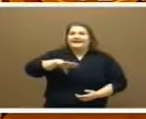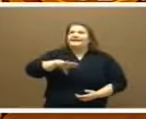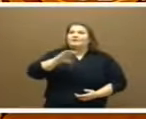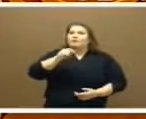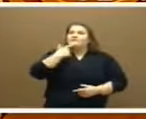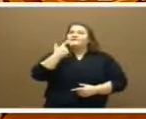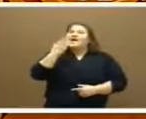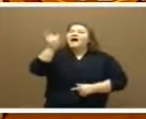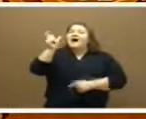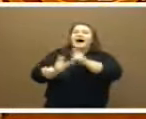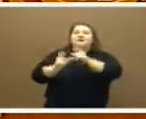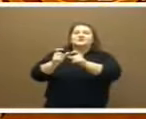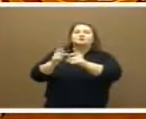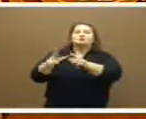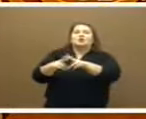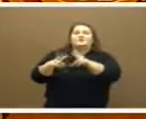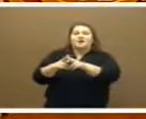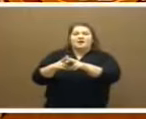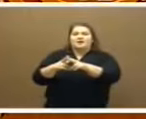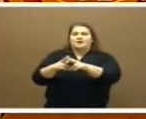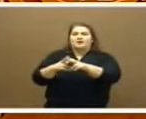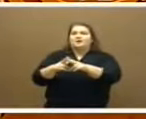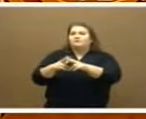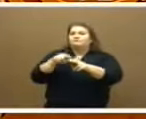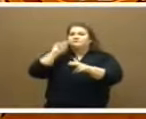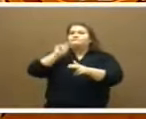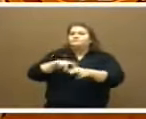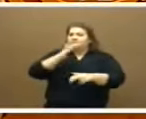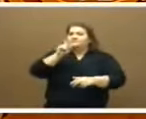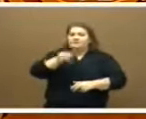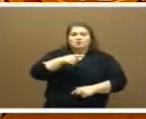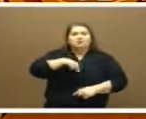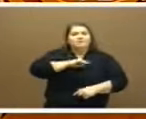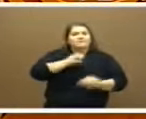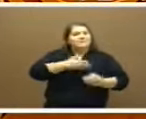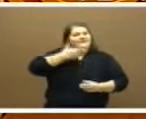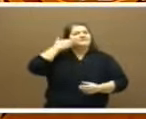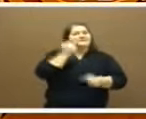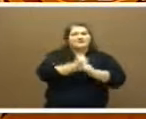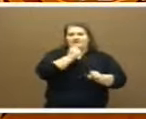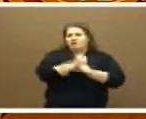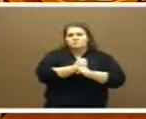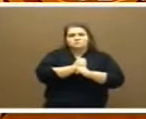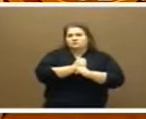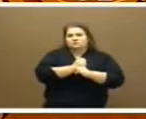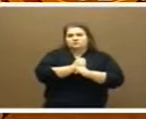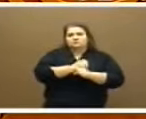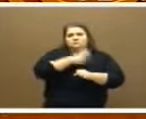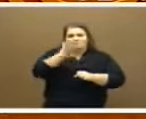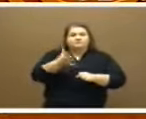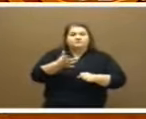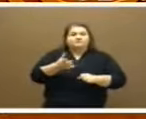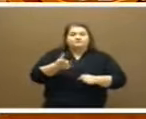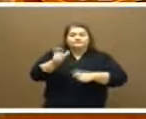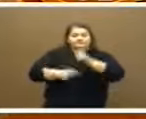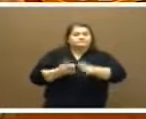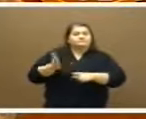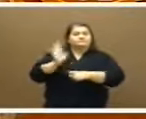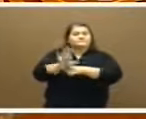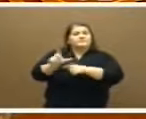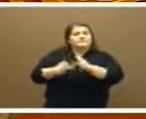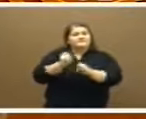agentes sociales. También hay que dignificar el trabajo fundamental y esencial que realizan los dignos representantes de